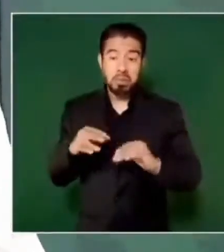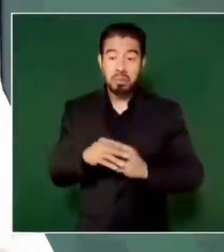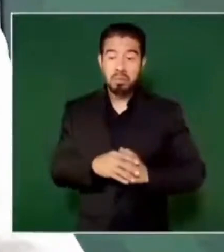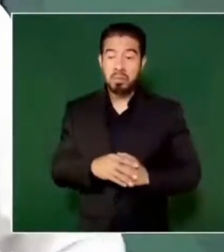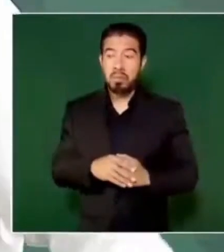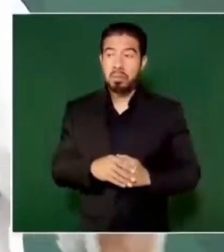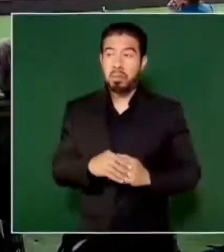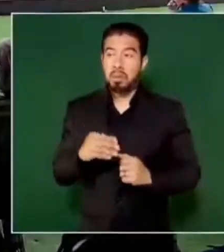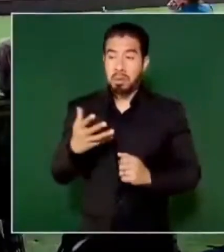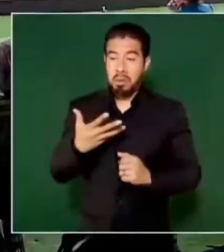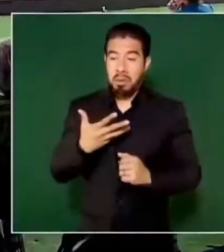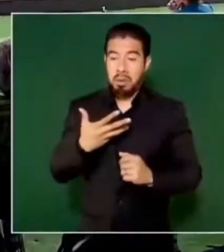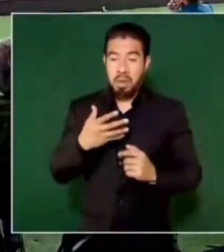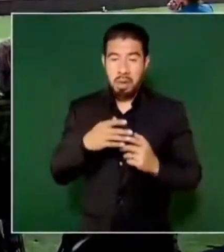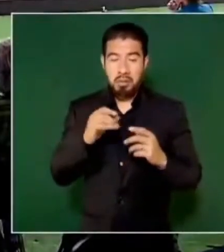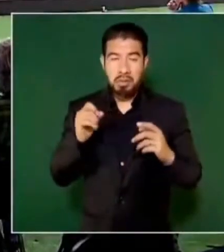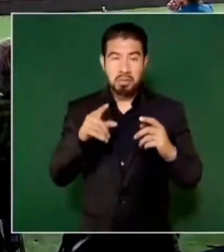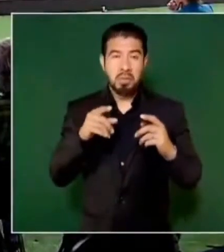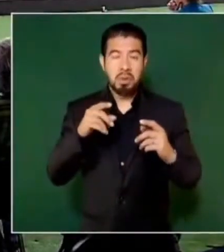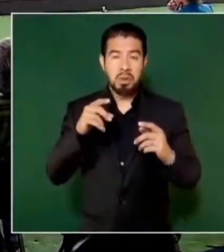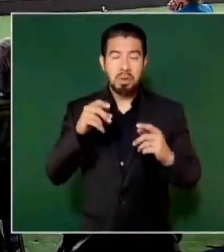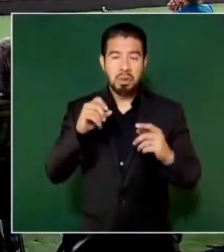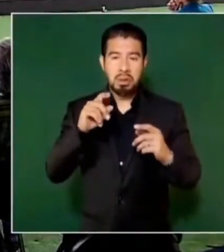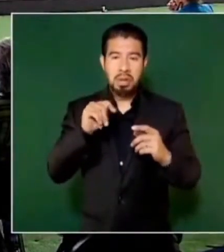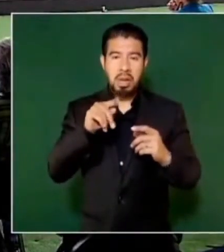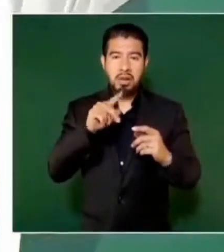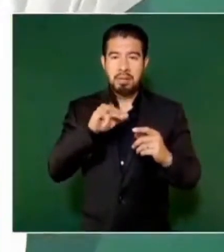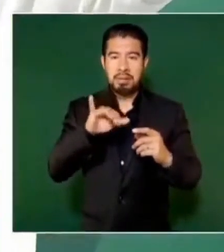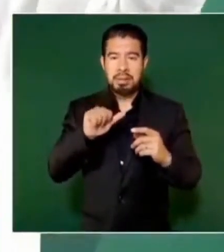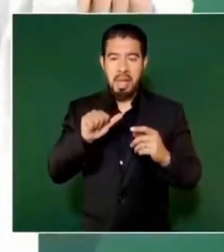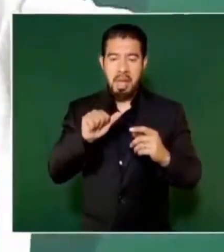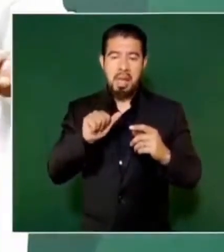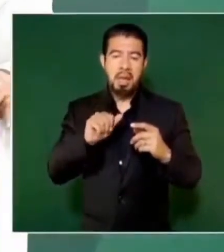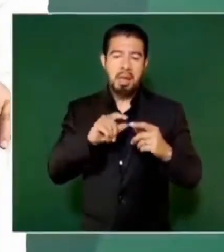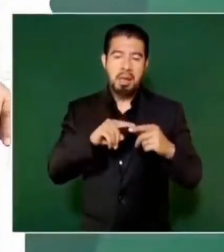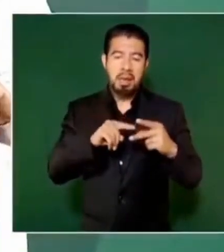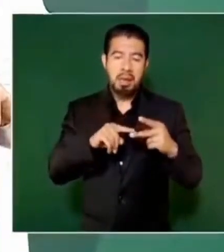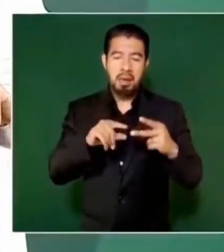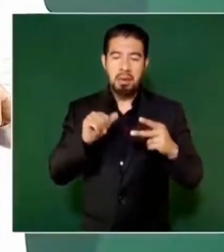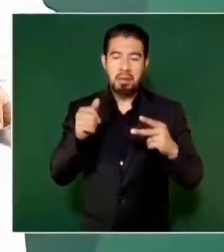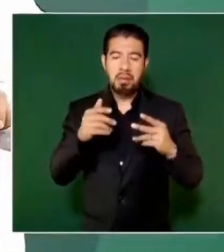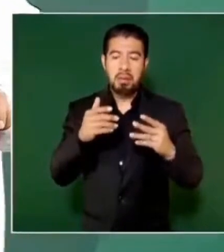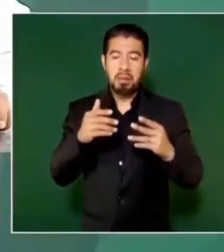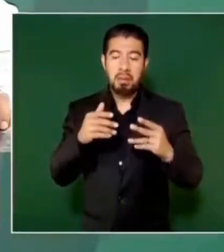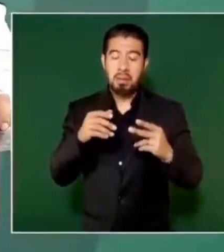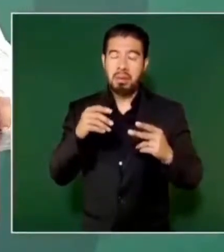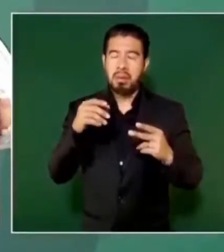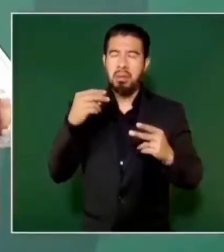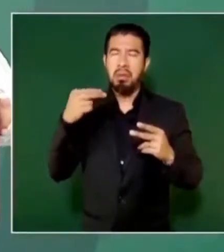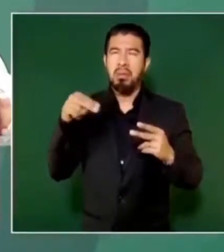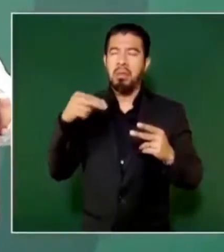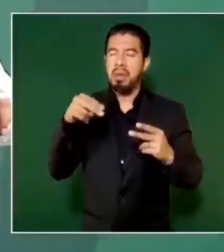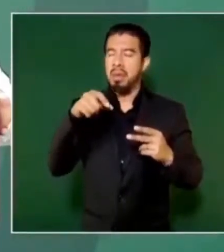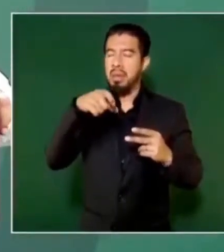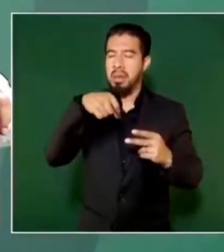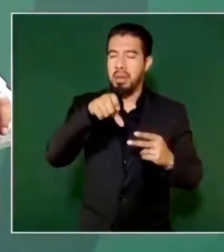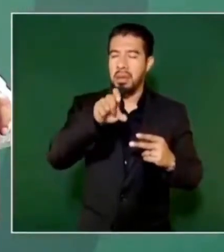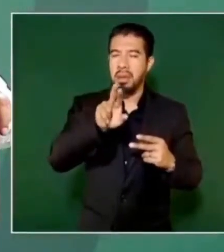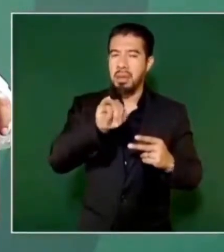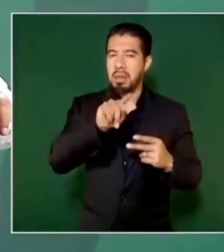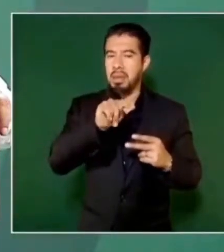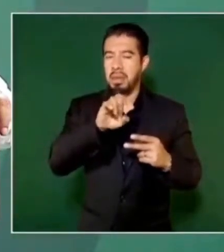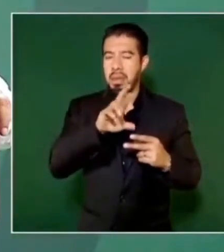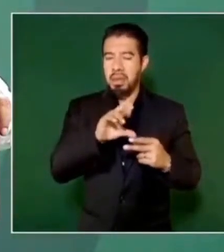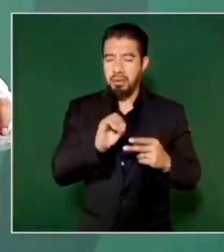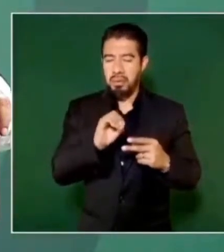a Televisa y a todos los medios, ¿no? No, Quintero.